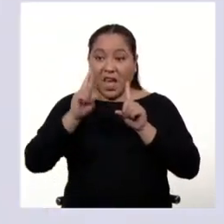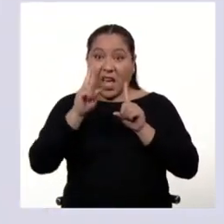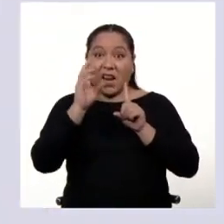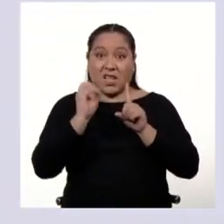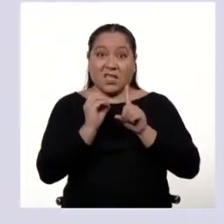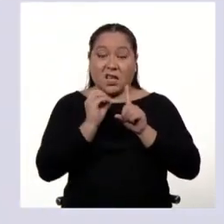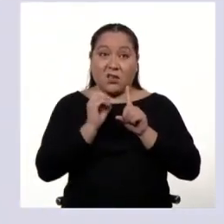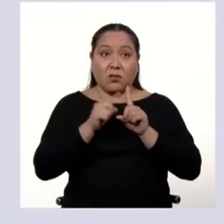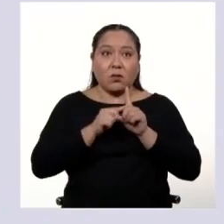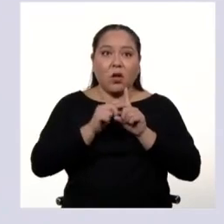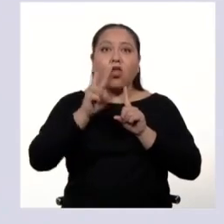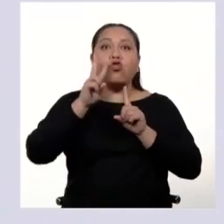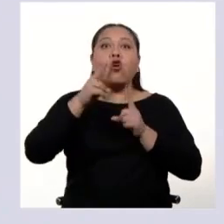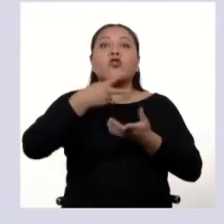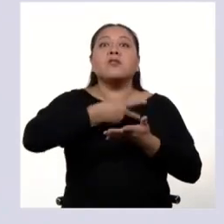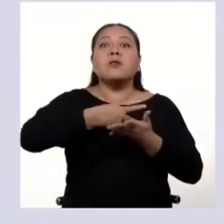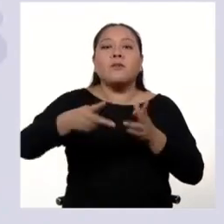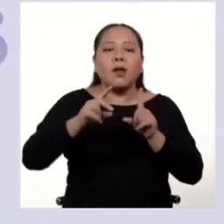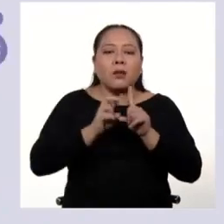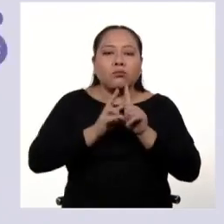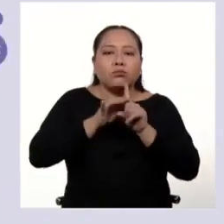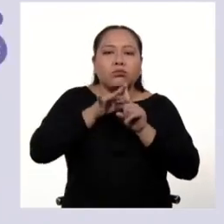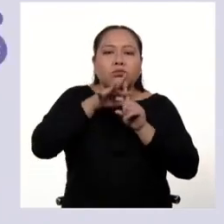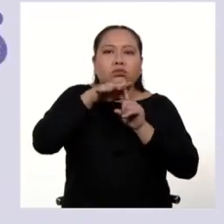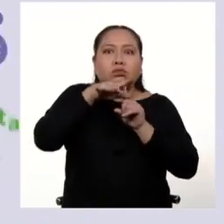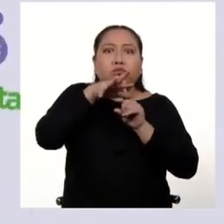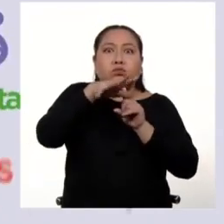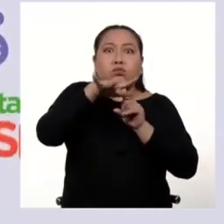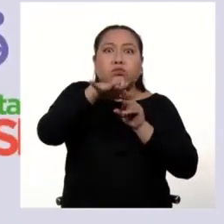contagio, en 2 semanas podría generar que